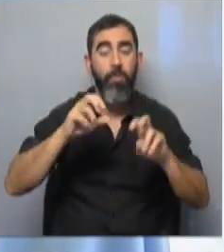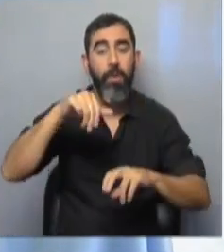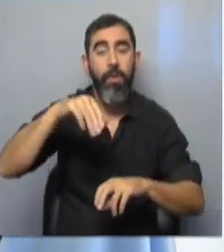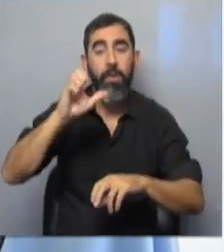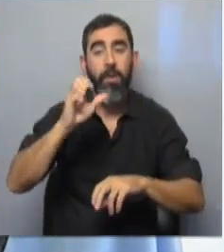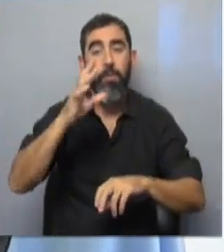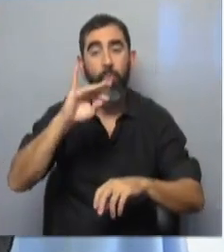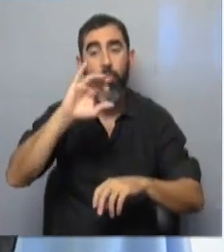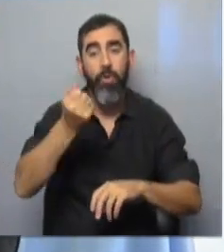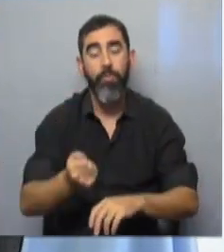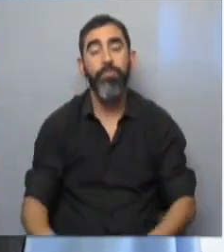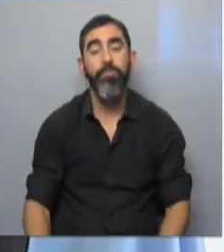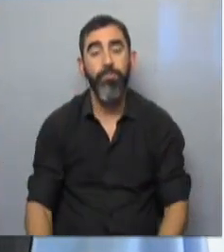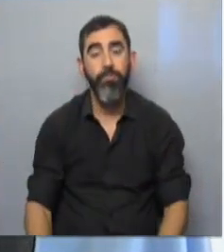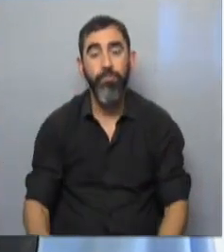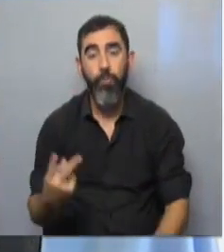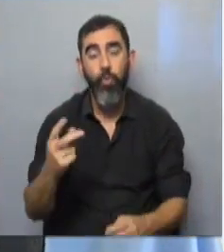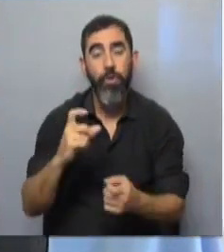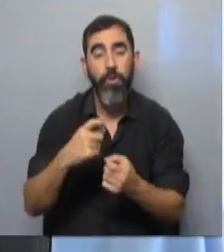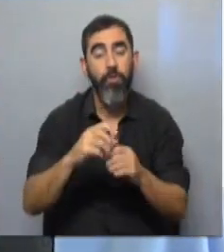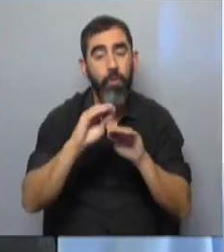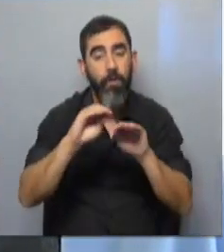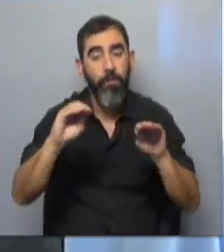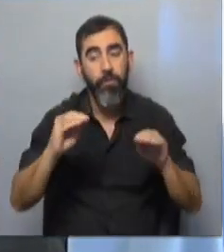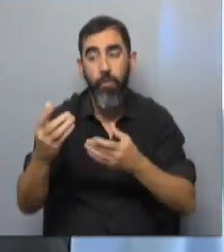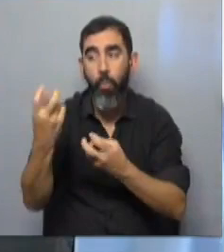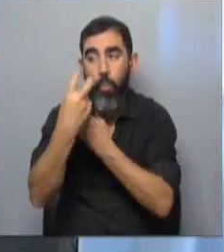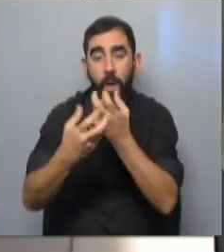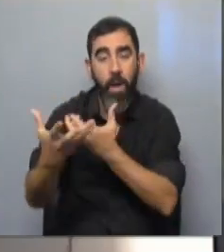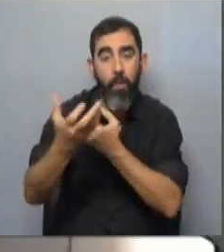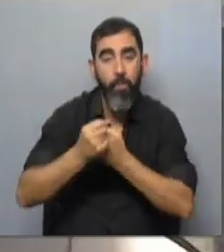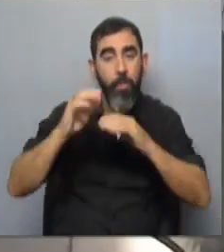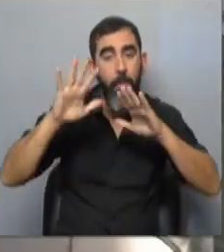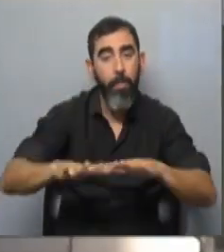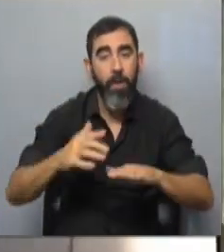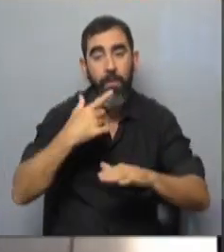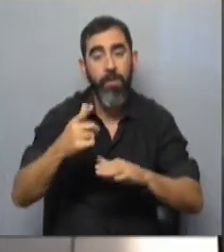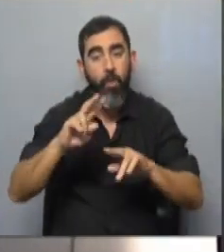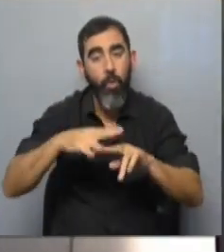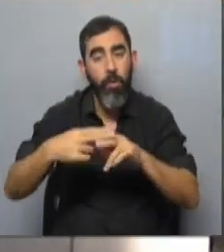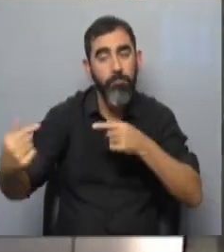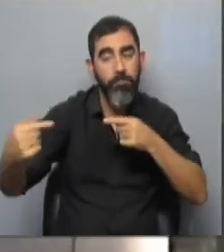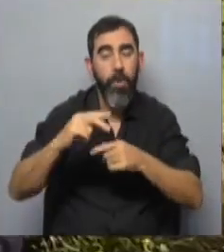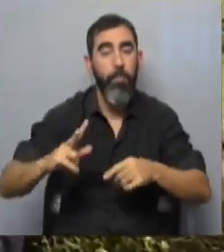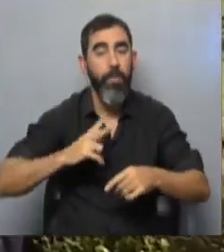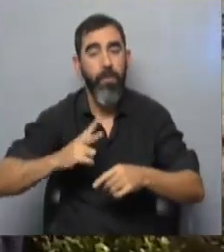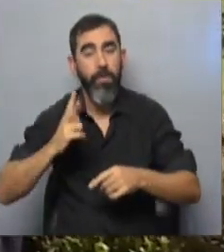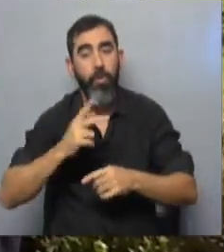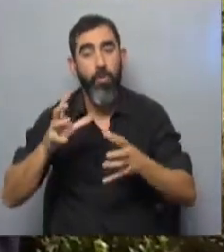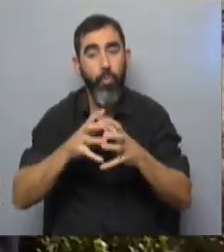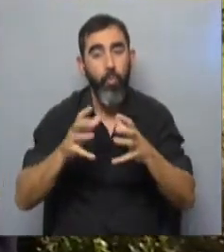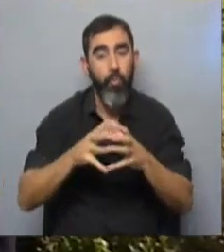proyecto Neptuno. Ambos sindicatos encendieron la alerta y buscarán apoyos para frenar lo que consideran una nueva ofensiva privatizadora de